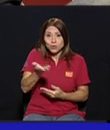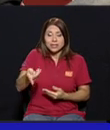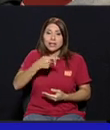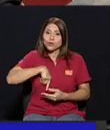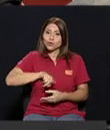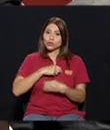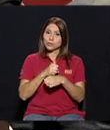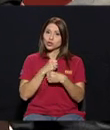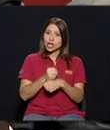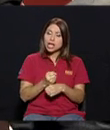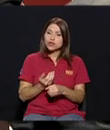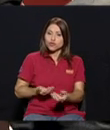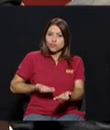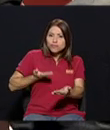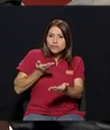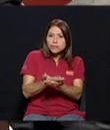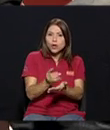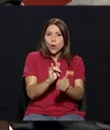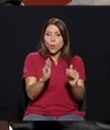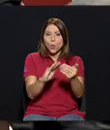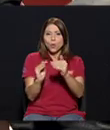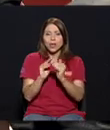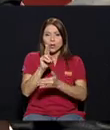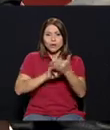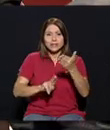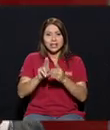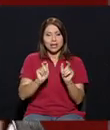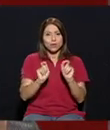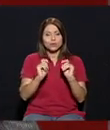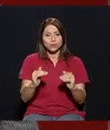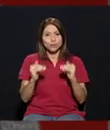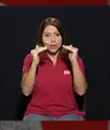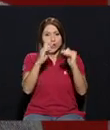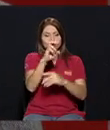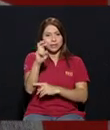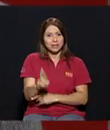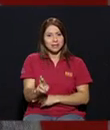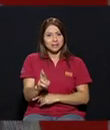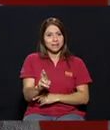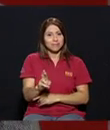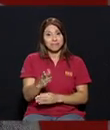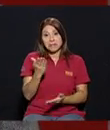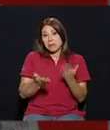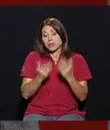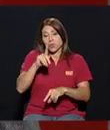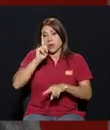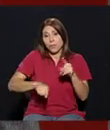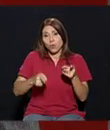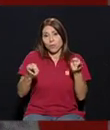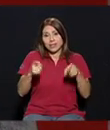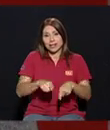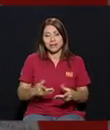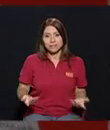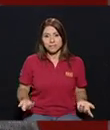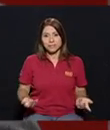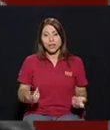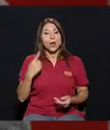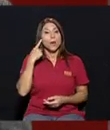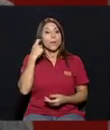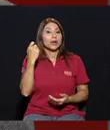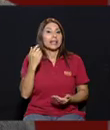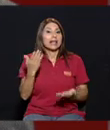que hemos brindado como comunidad universitaria de la educación superior costarricense no se hubieran podido dar, por lo